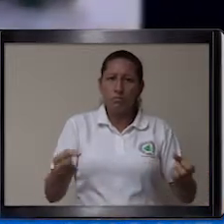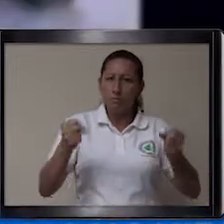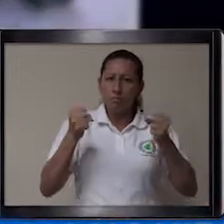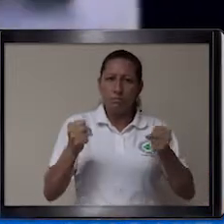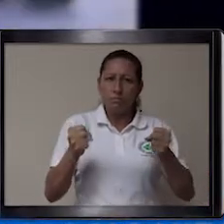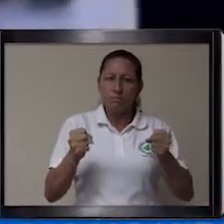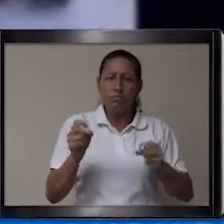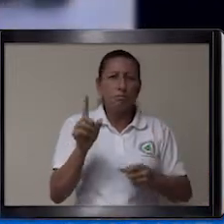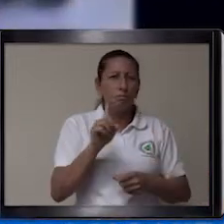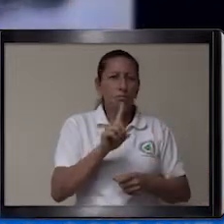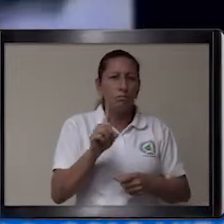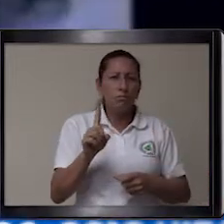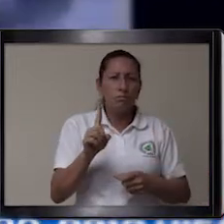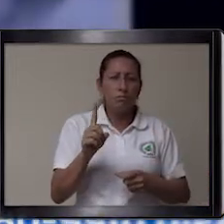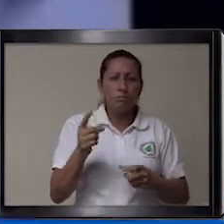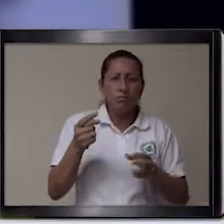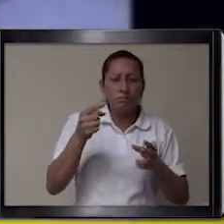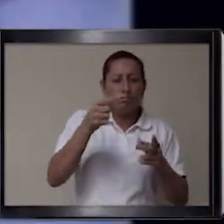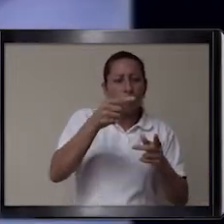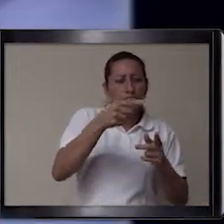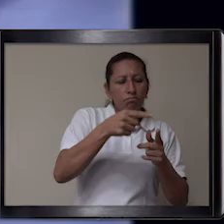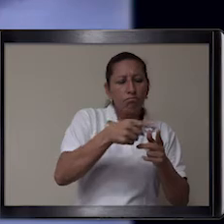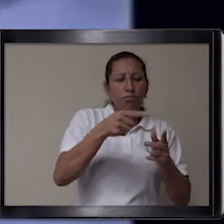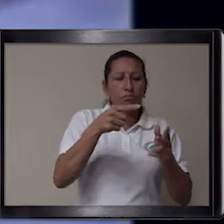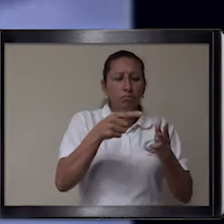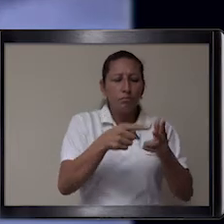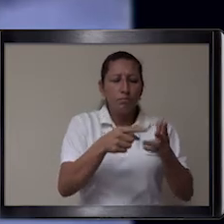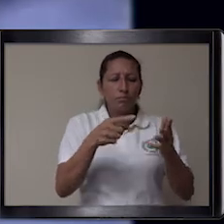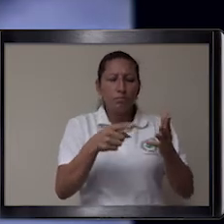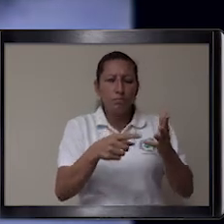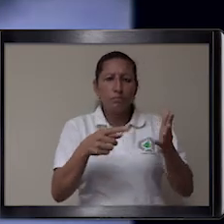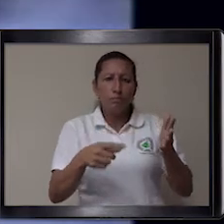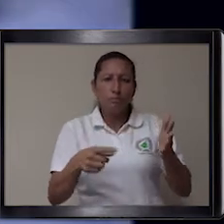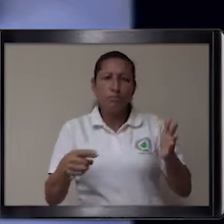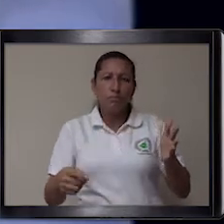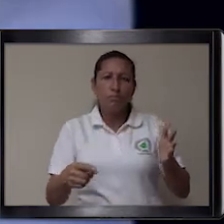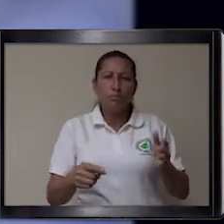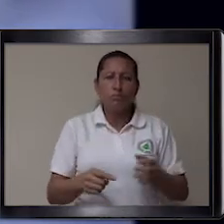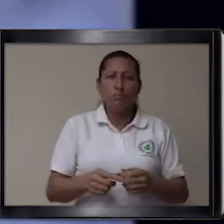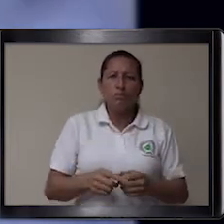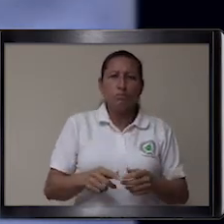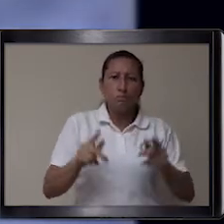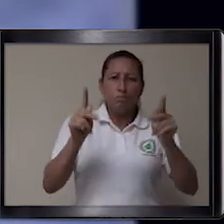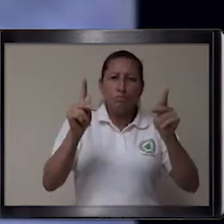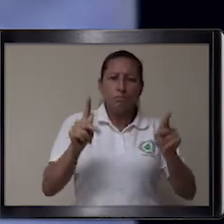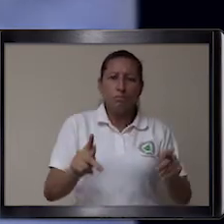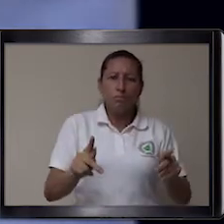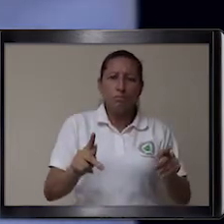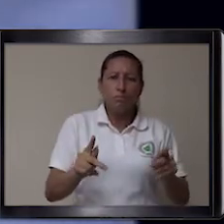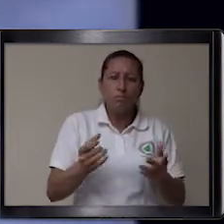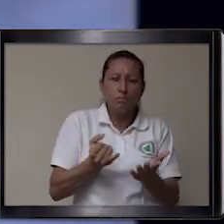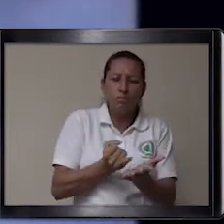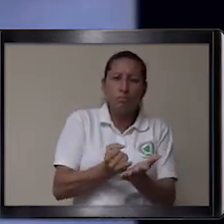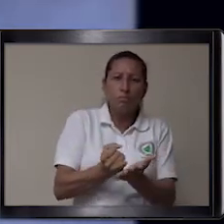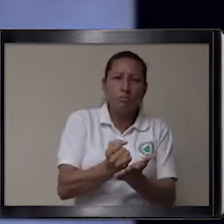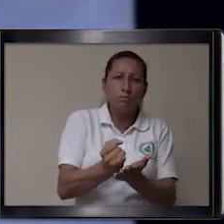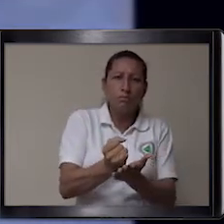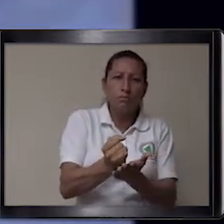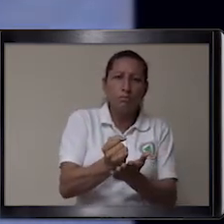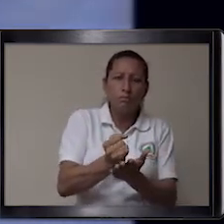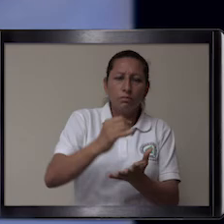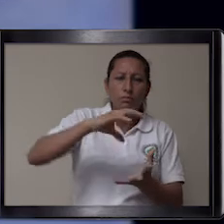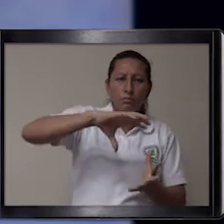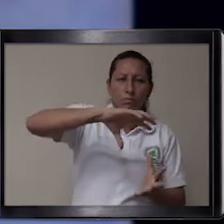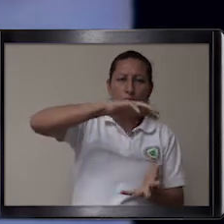menos se piensa, no. Él tiene su patrón, tiene sus parámetros. Por eso es que es importante científicamente